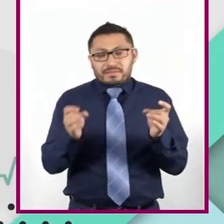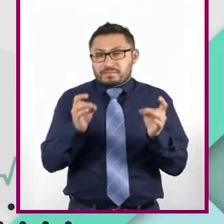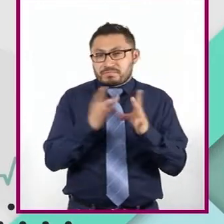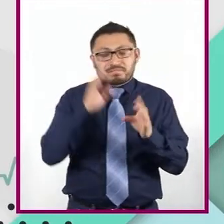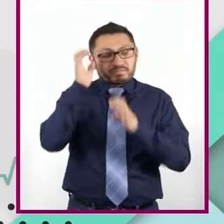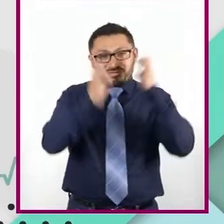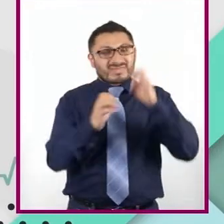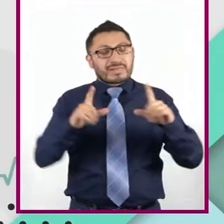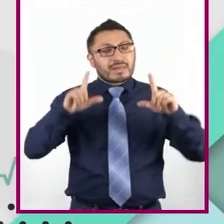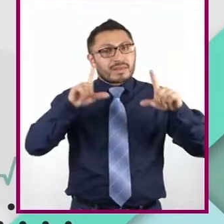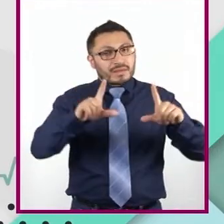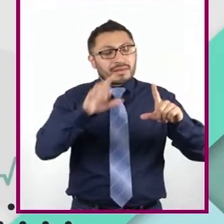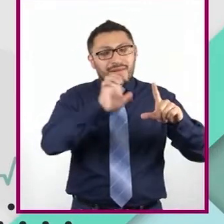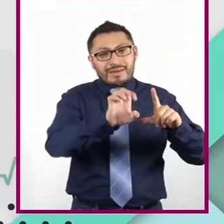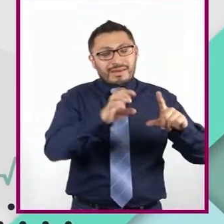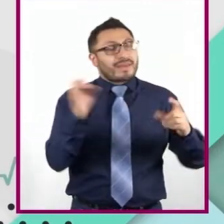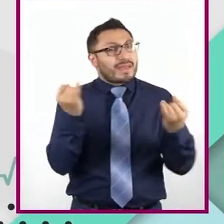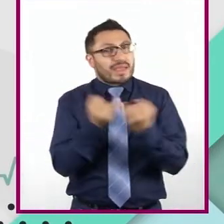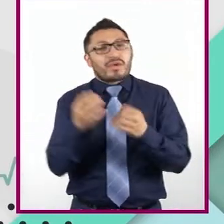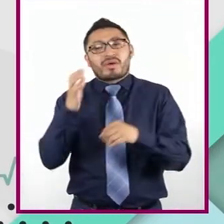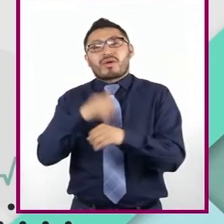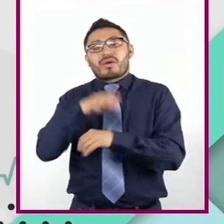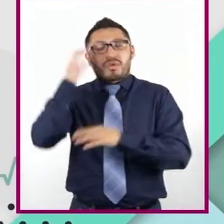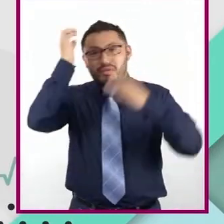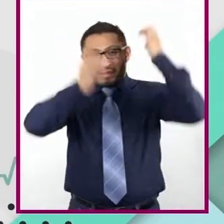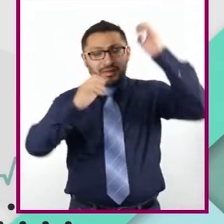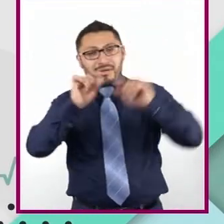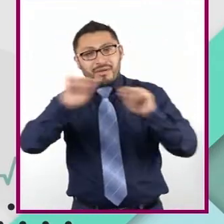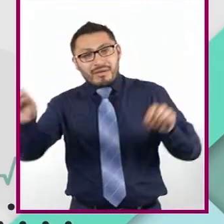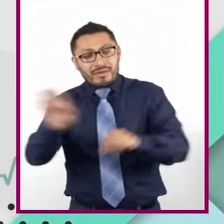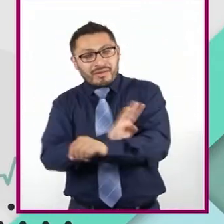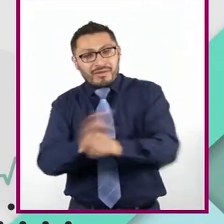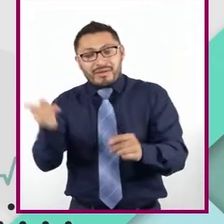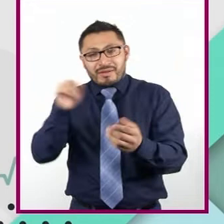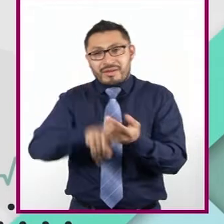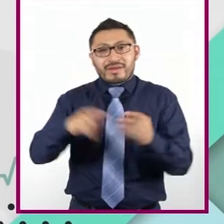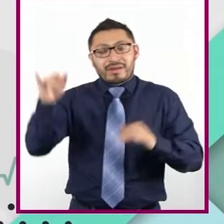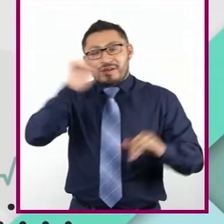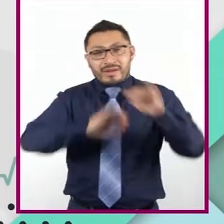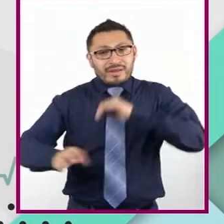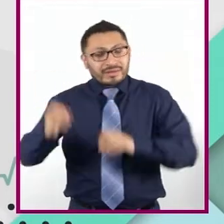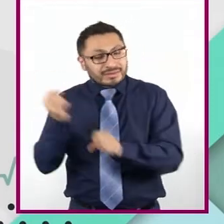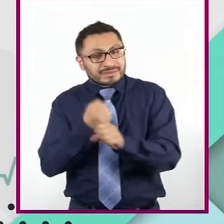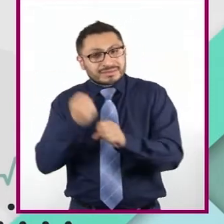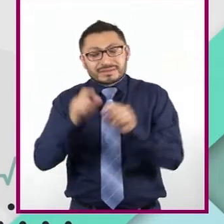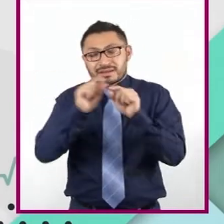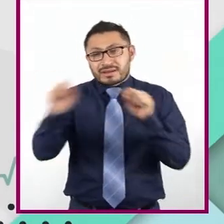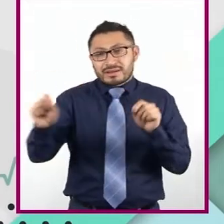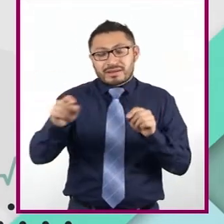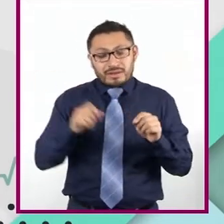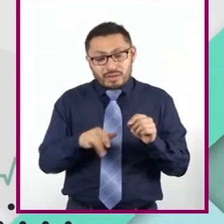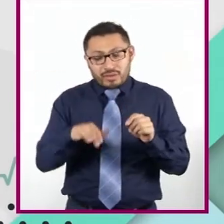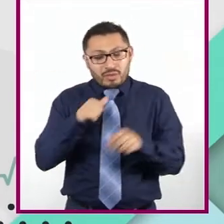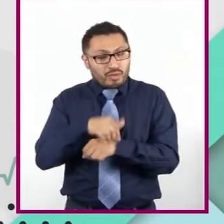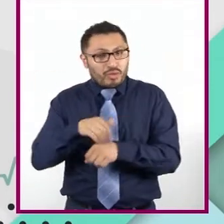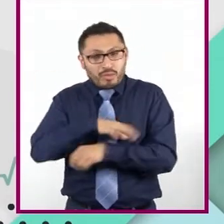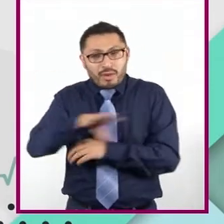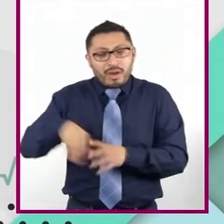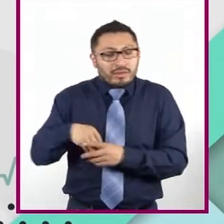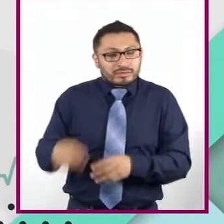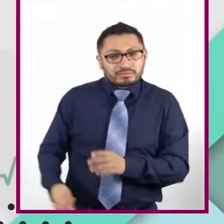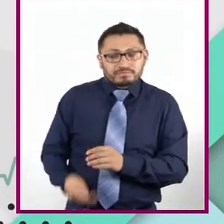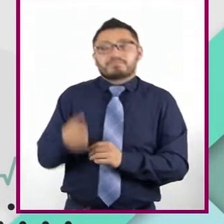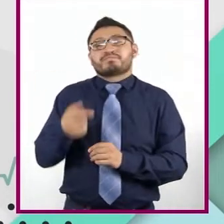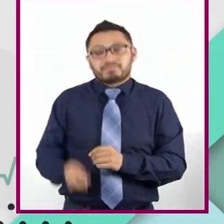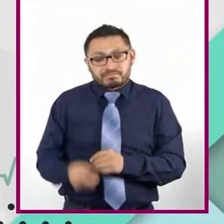E es igual al número de eventos favorables en el experimento entre el número total de intentos. Regresando